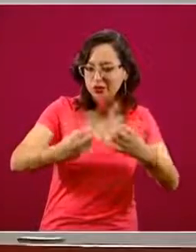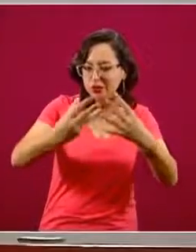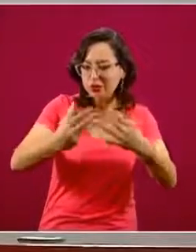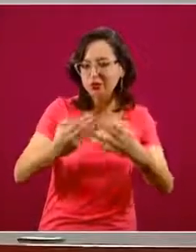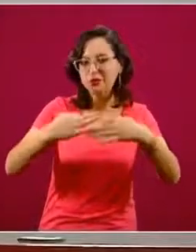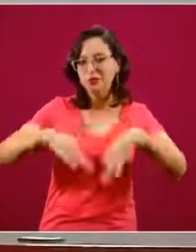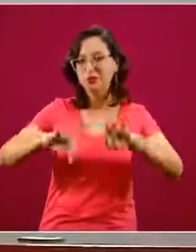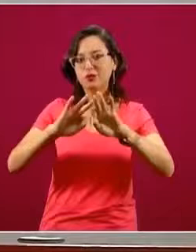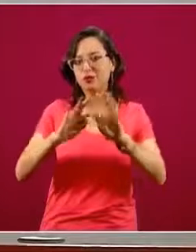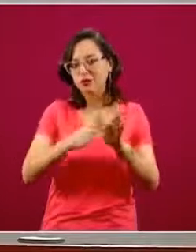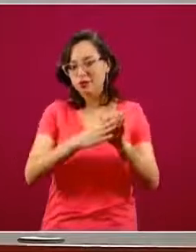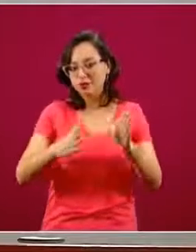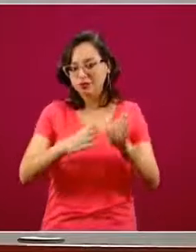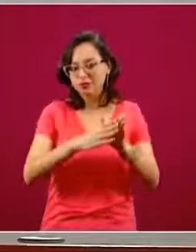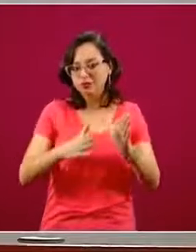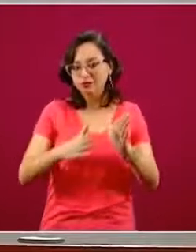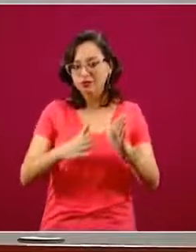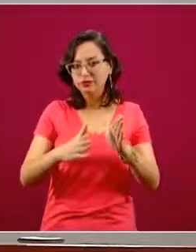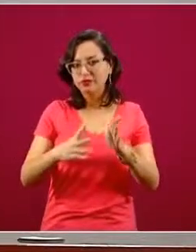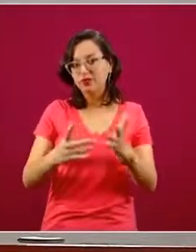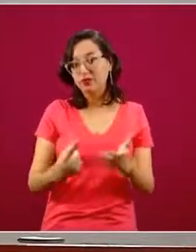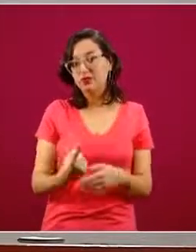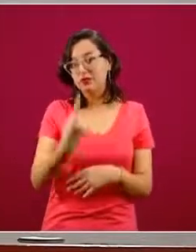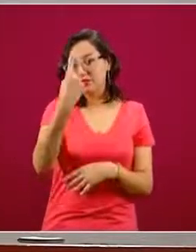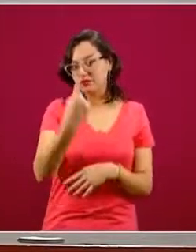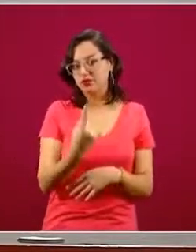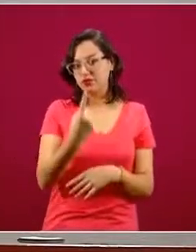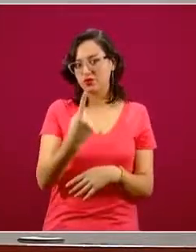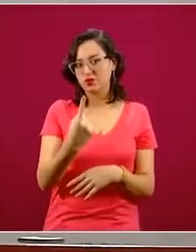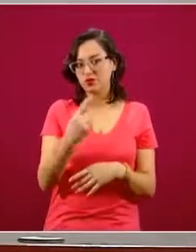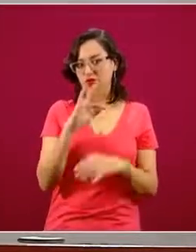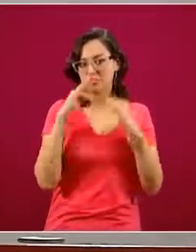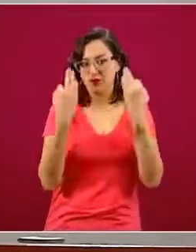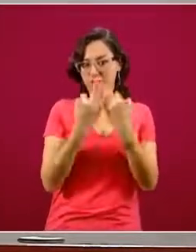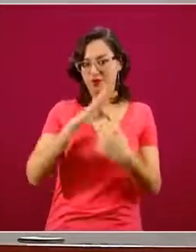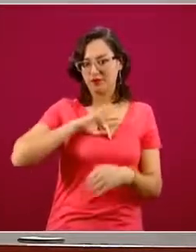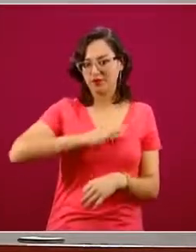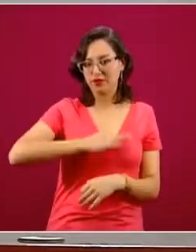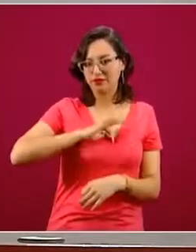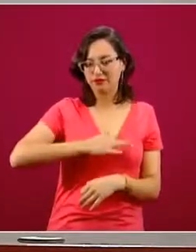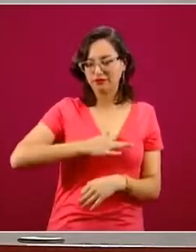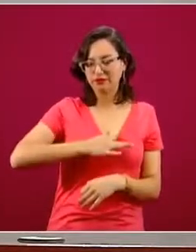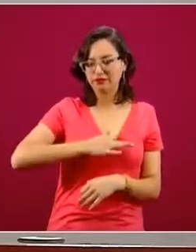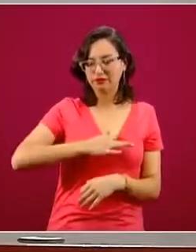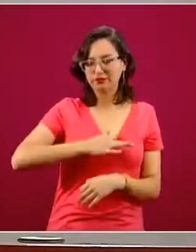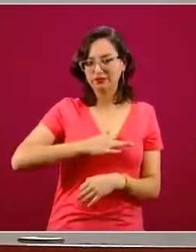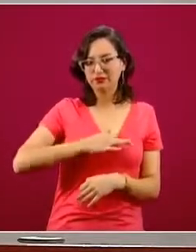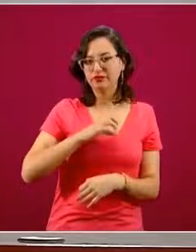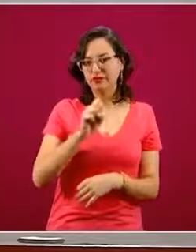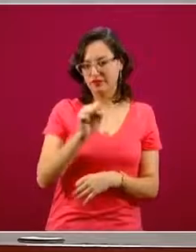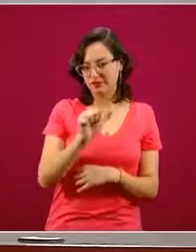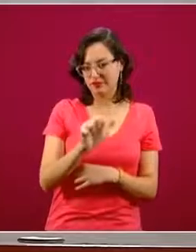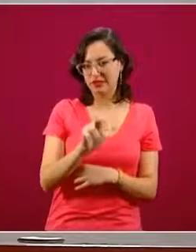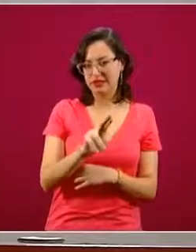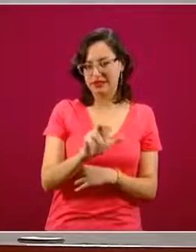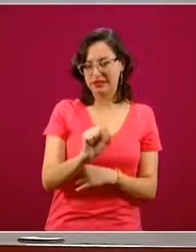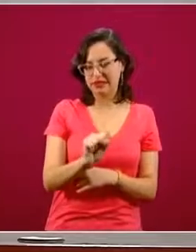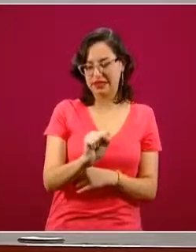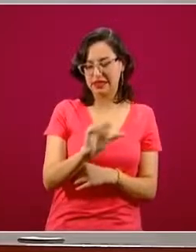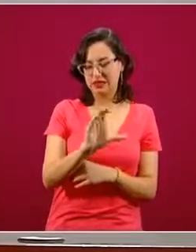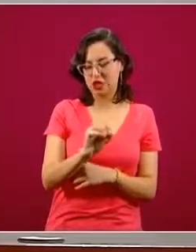el predominio que tiene una de las causas infecciosas, que es el SARS-CoV-2, el